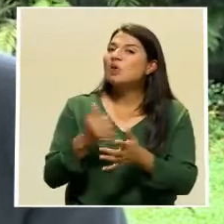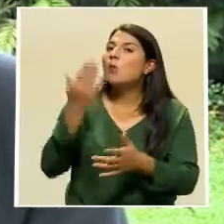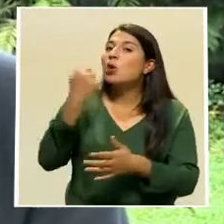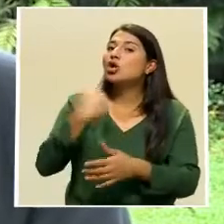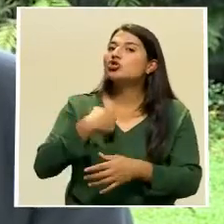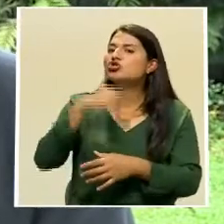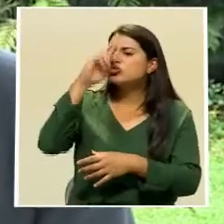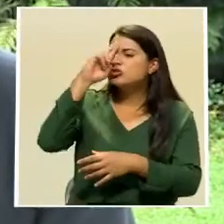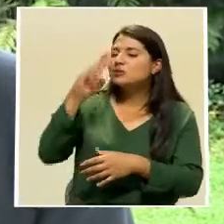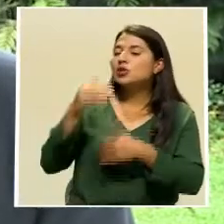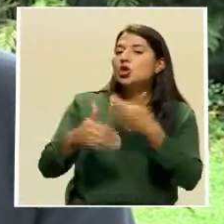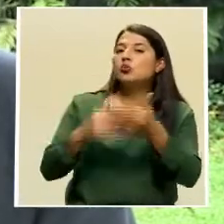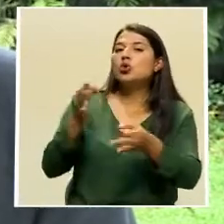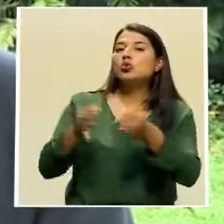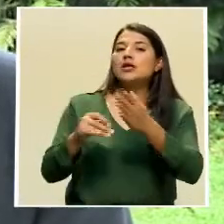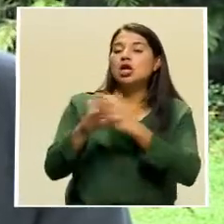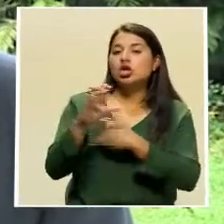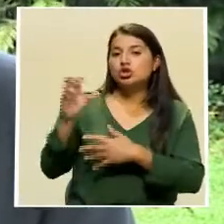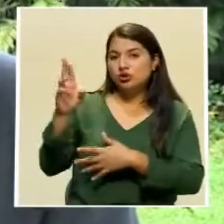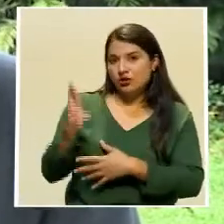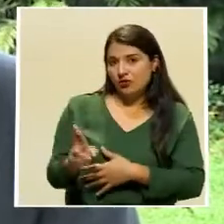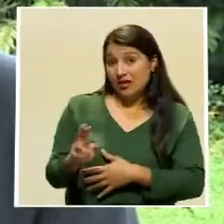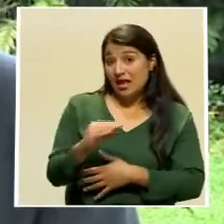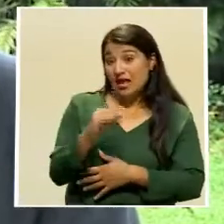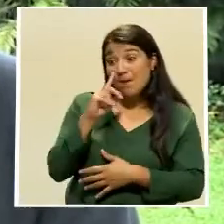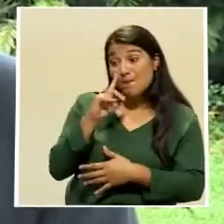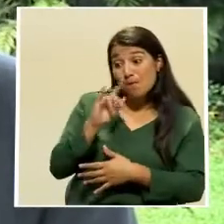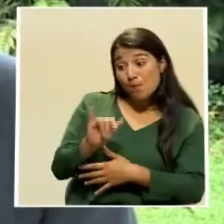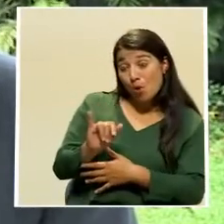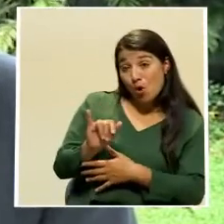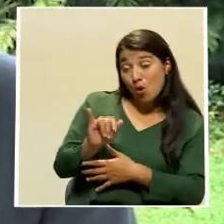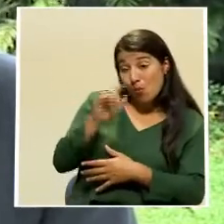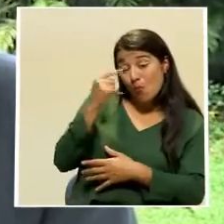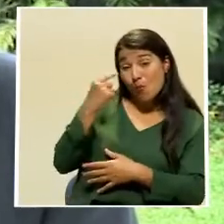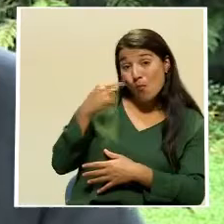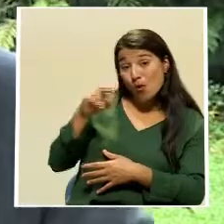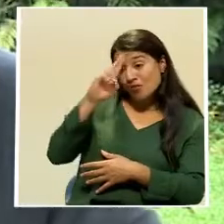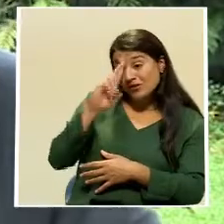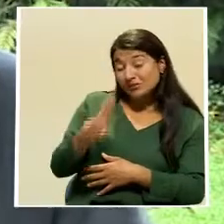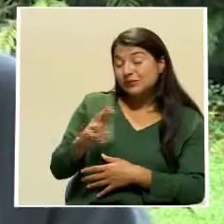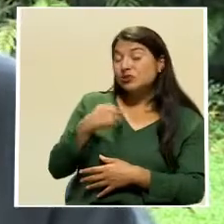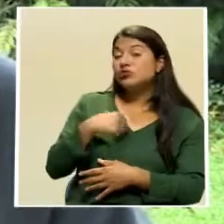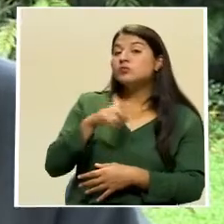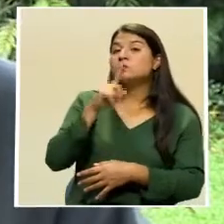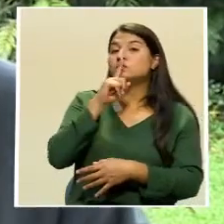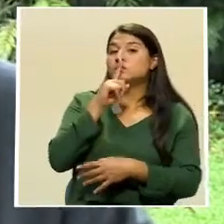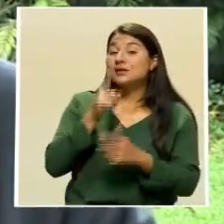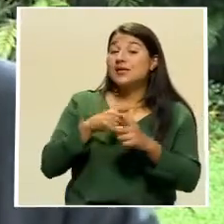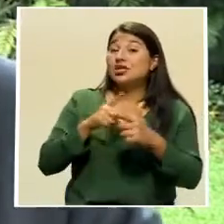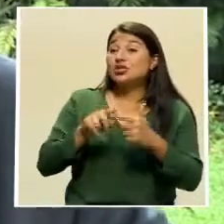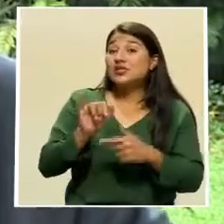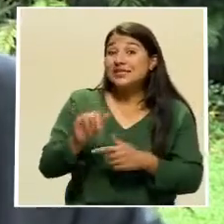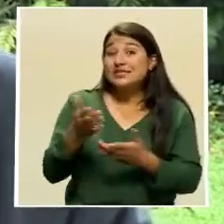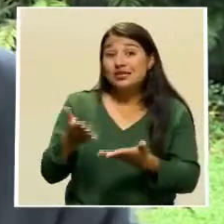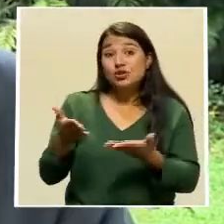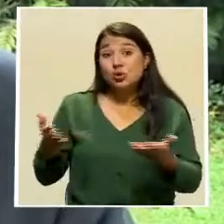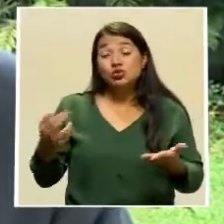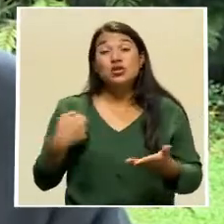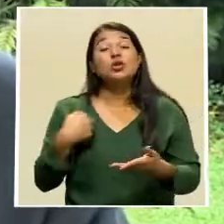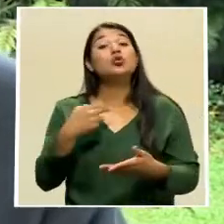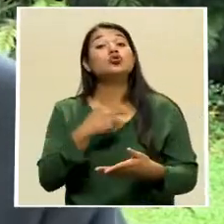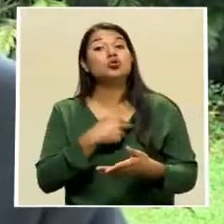los procesos judiciales de este país. Y por respeto a ellos es ahí donde se tiene que dilucidar. Entonces, todo este tipo de cosas lo vamos a